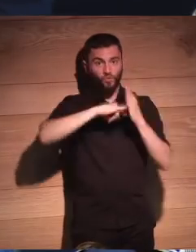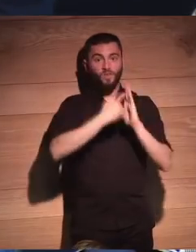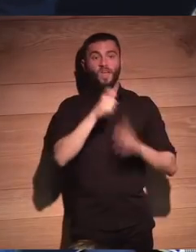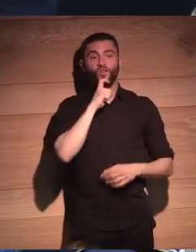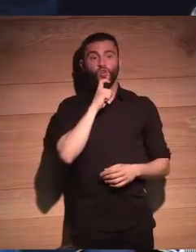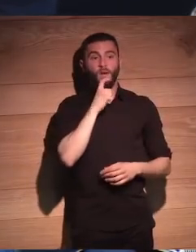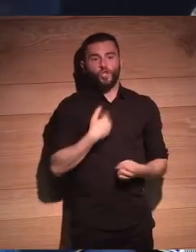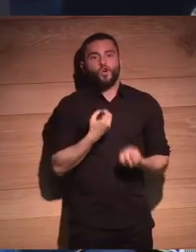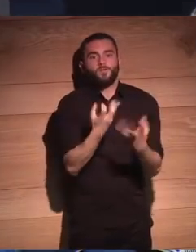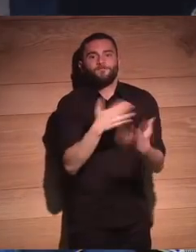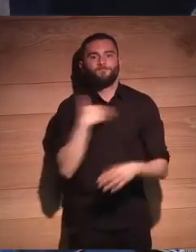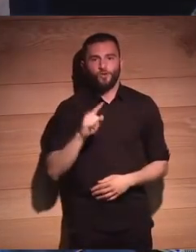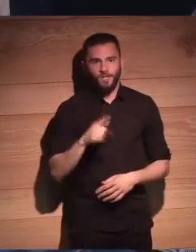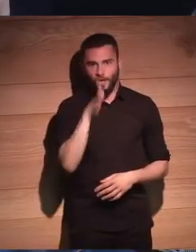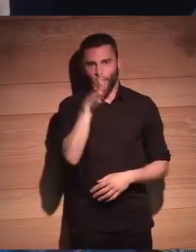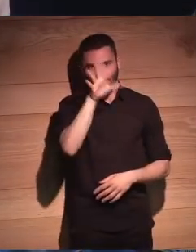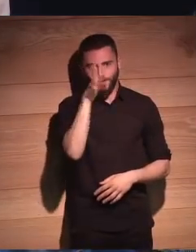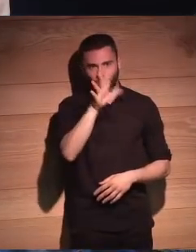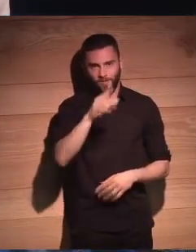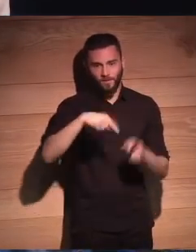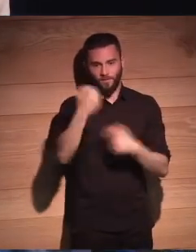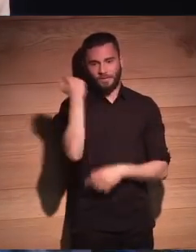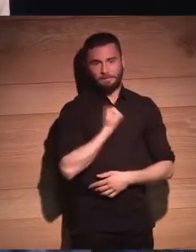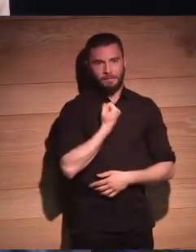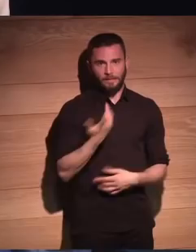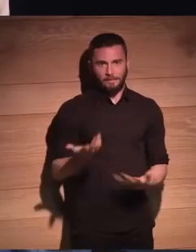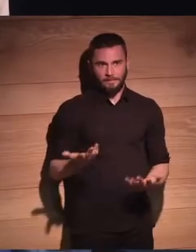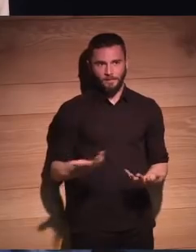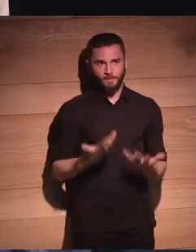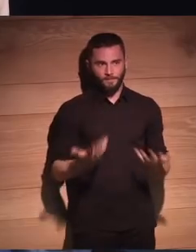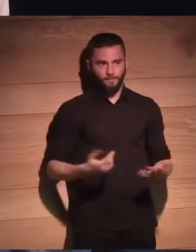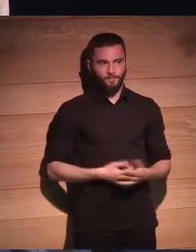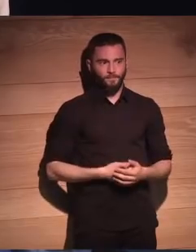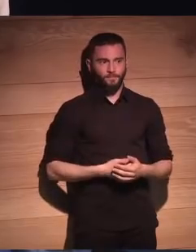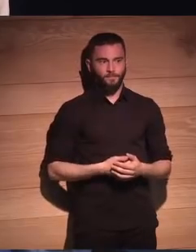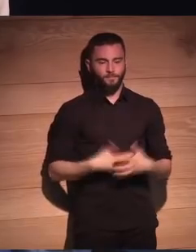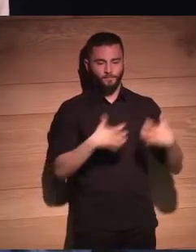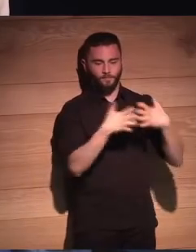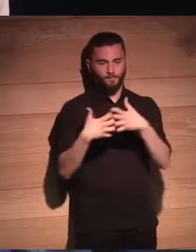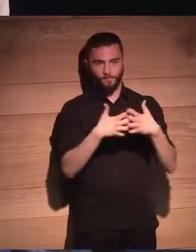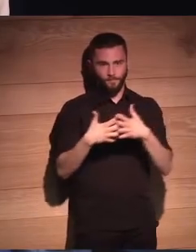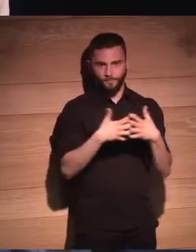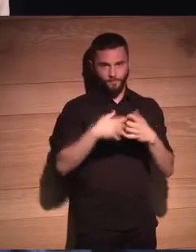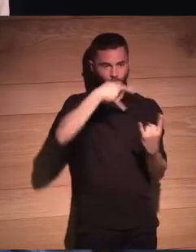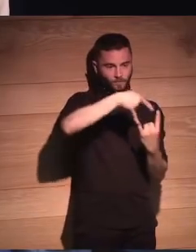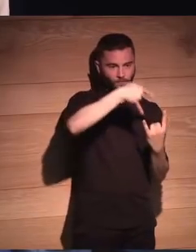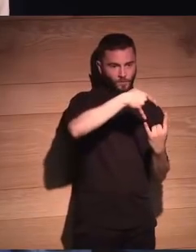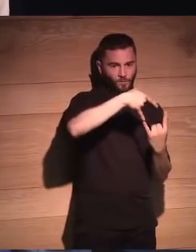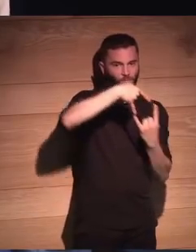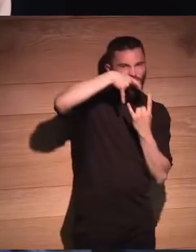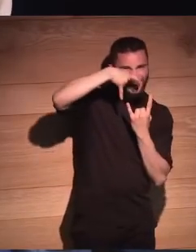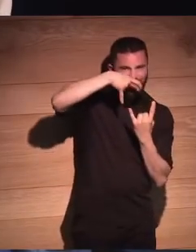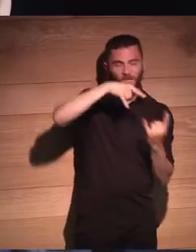lo quiero destripar porque si haces spoiler y esto se retransmite te matan, ¿no? Pero lo fondo es el combate entre un vampiro y un murciélago. Claro, entonces me